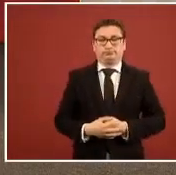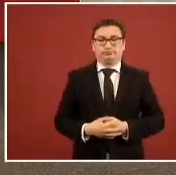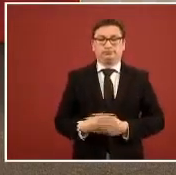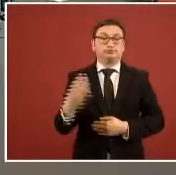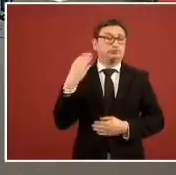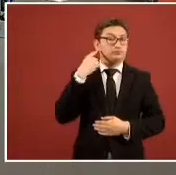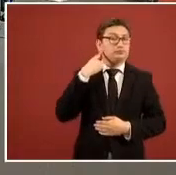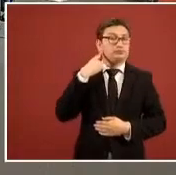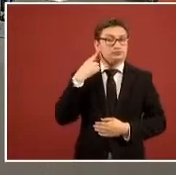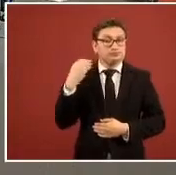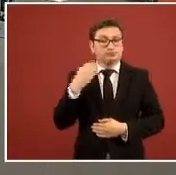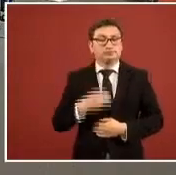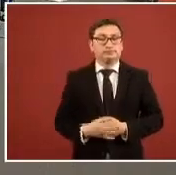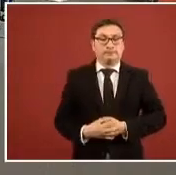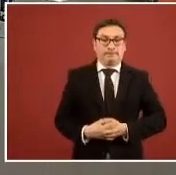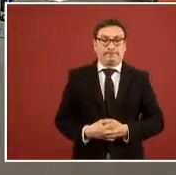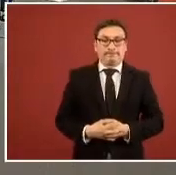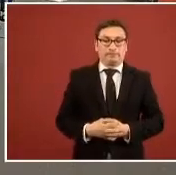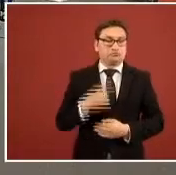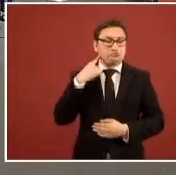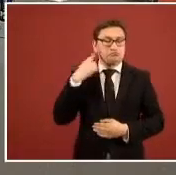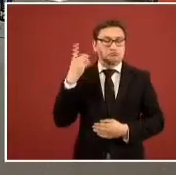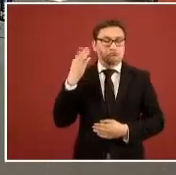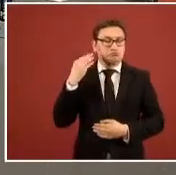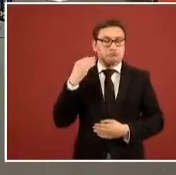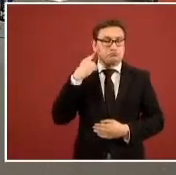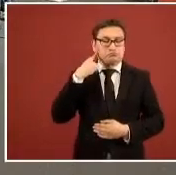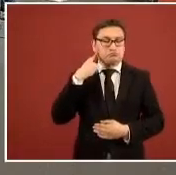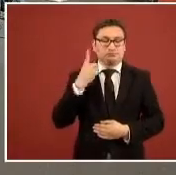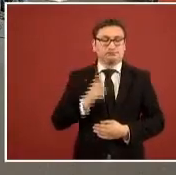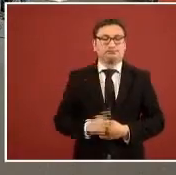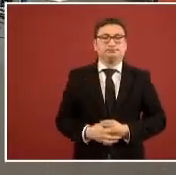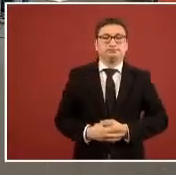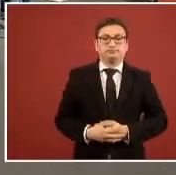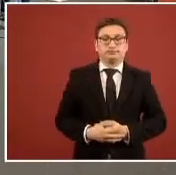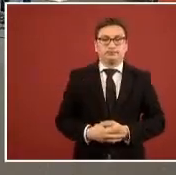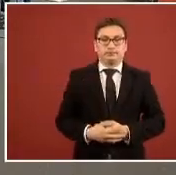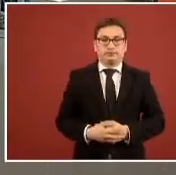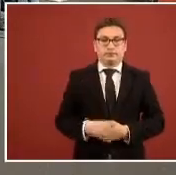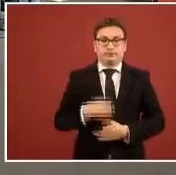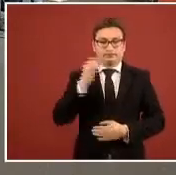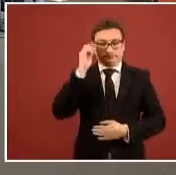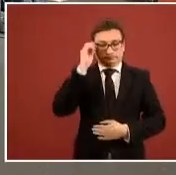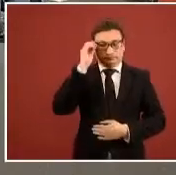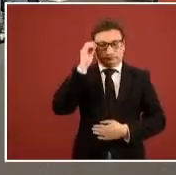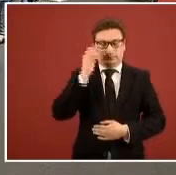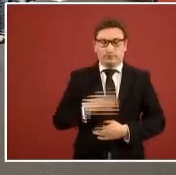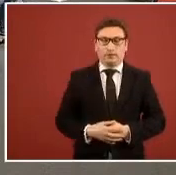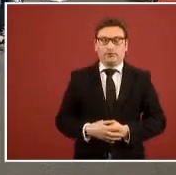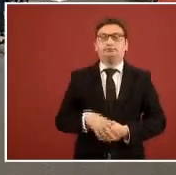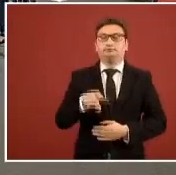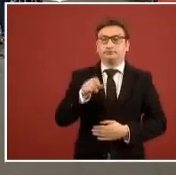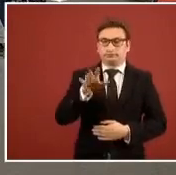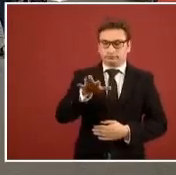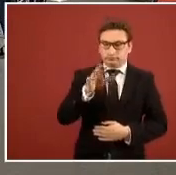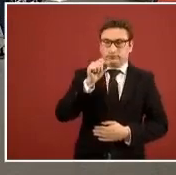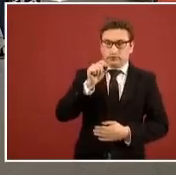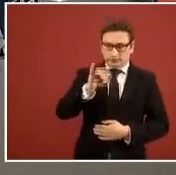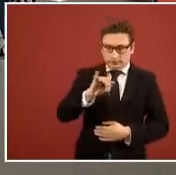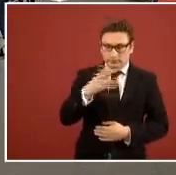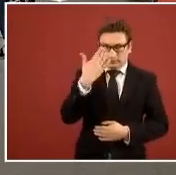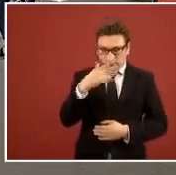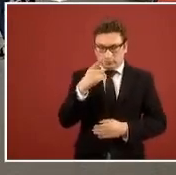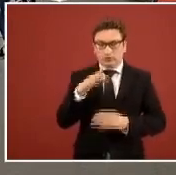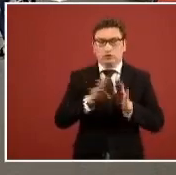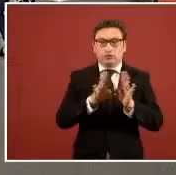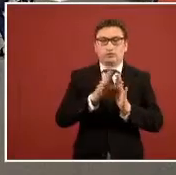los intubados y cuántos hay ahorita, porque no todos son los que están. Sí, es correcto. De hecho, con el sistema de la red